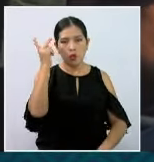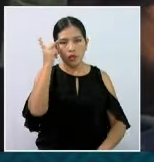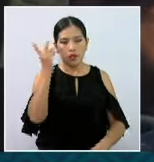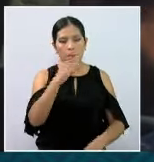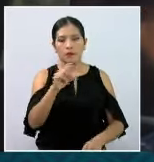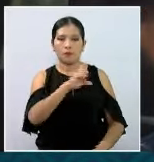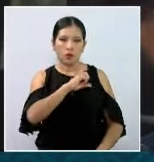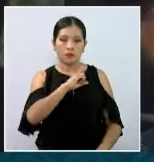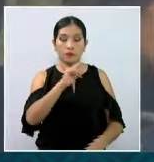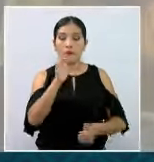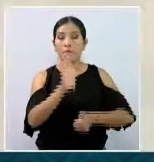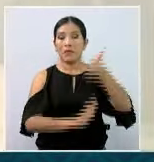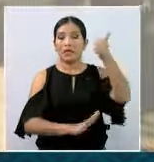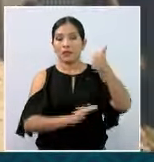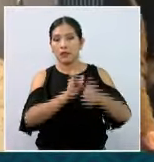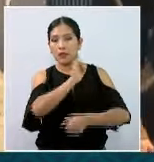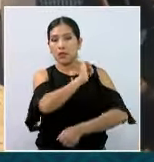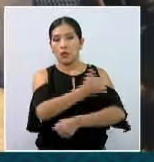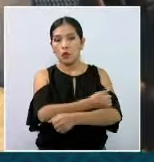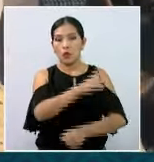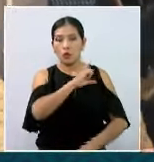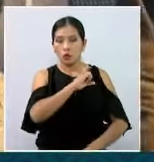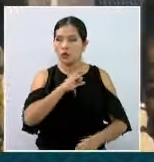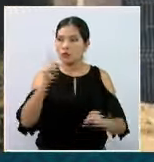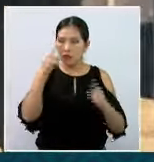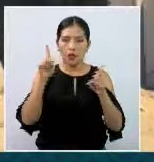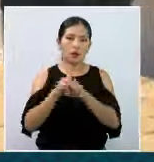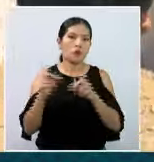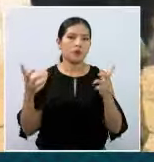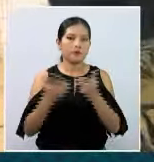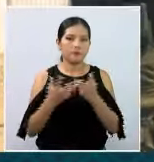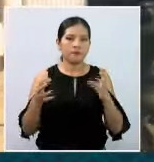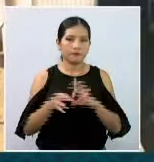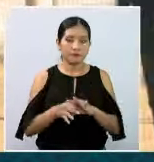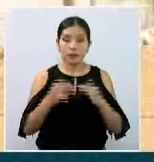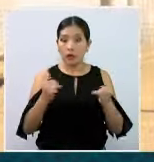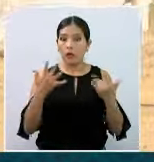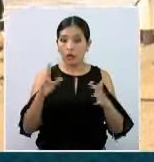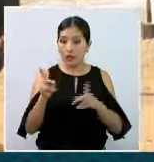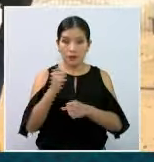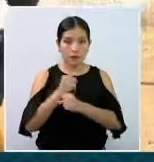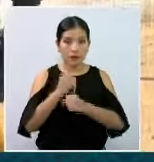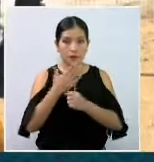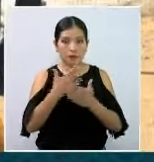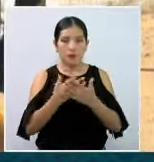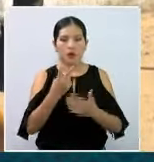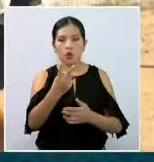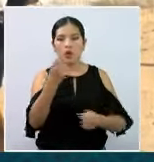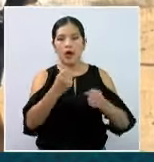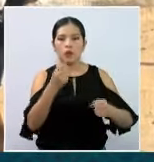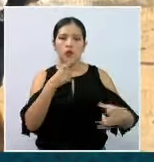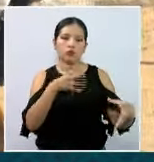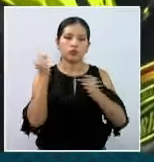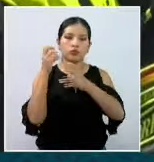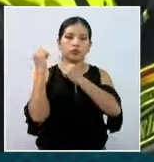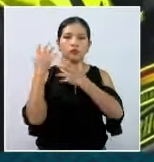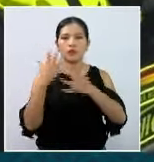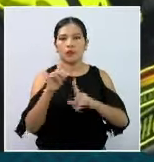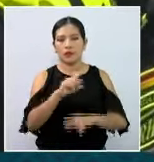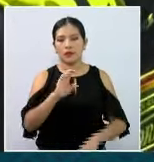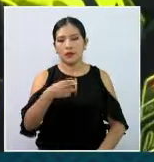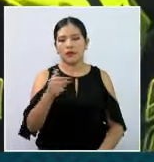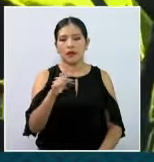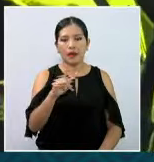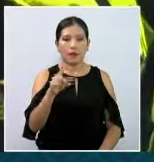máxima autoridad institucional. Gracias a estos operativos ya se lograron recuperar dos vehículos en el municipio de Chayapata, los